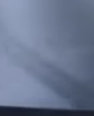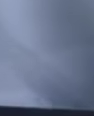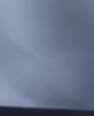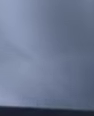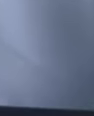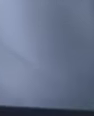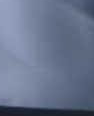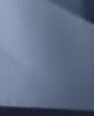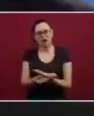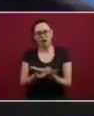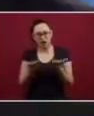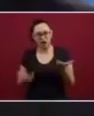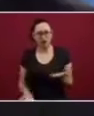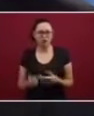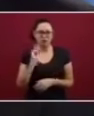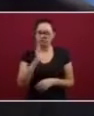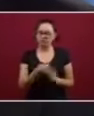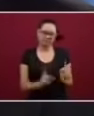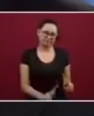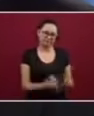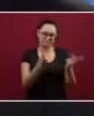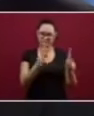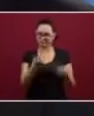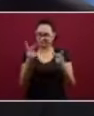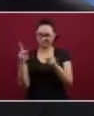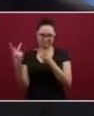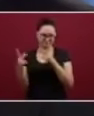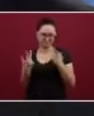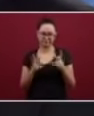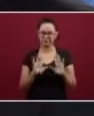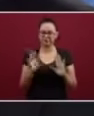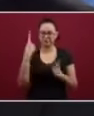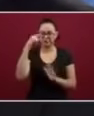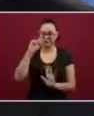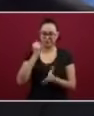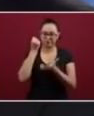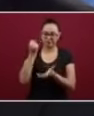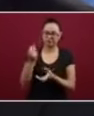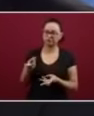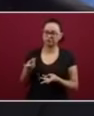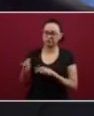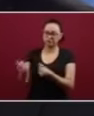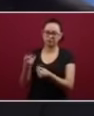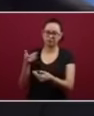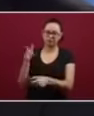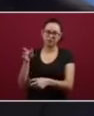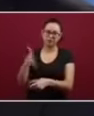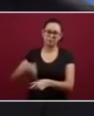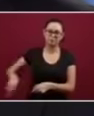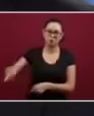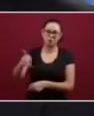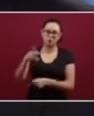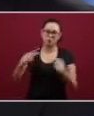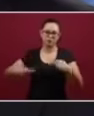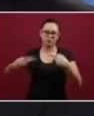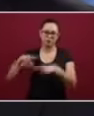una forma profunda y ahora el SAE pasará a ser el instituto para volver al pueblo lo robado.